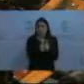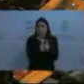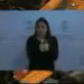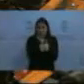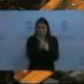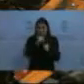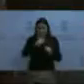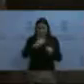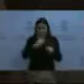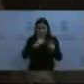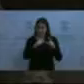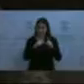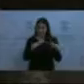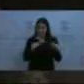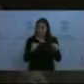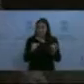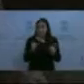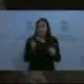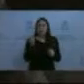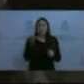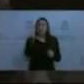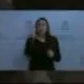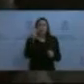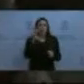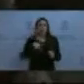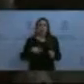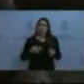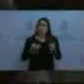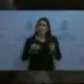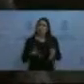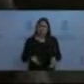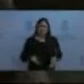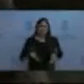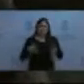en Asturias estamos permanentemente